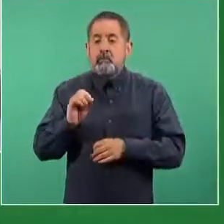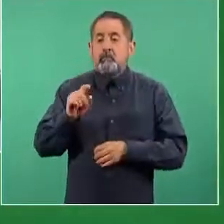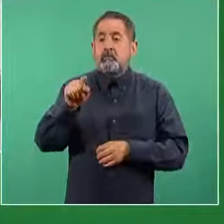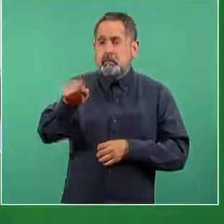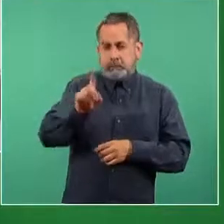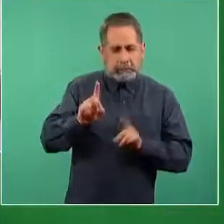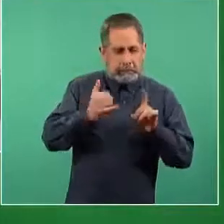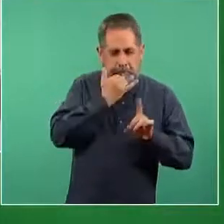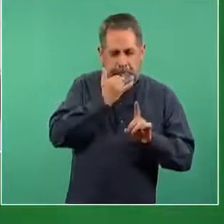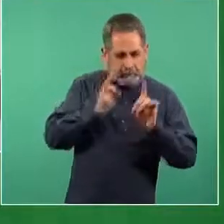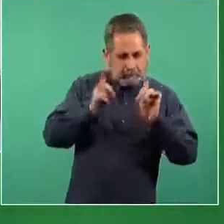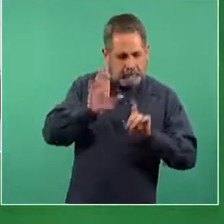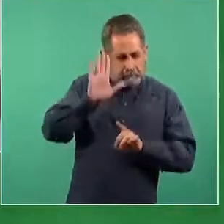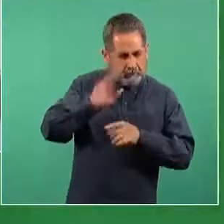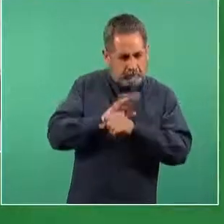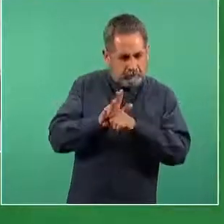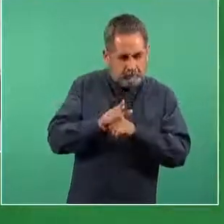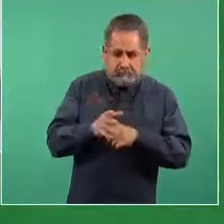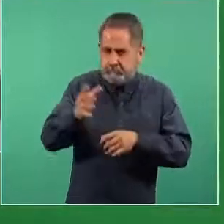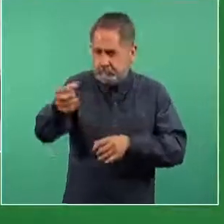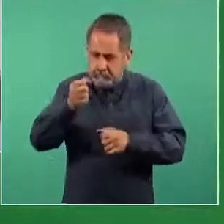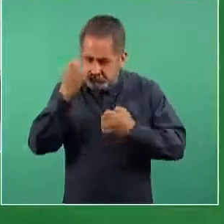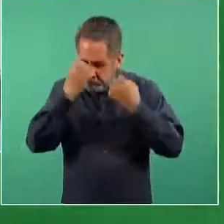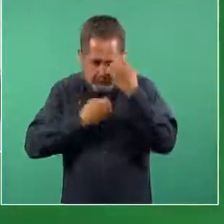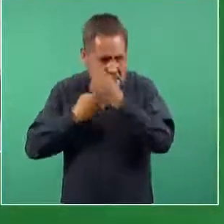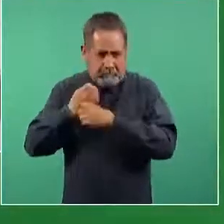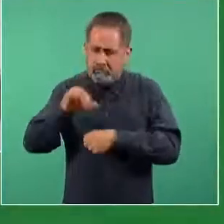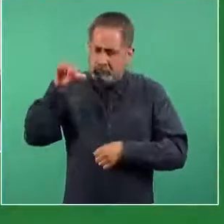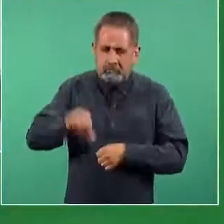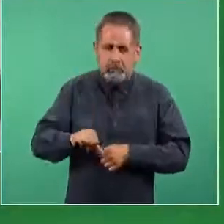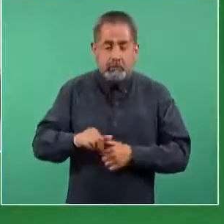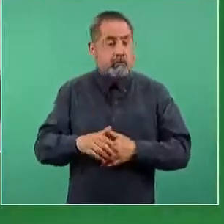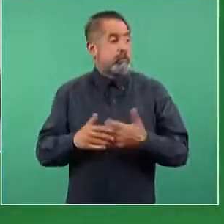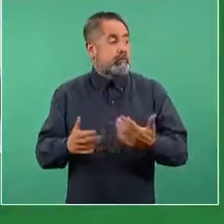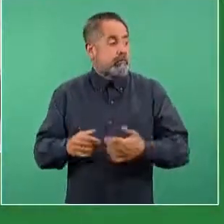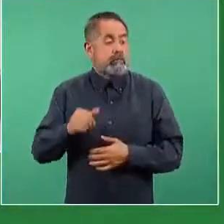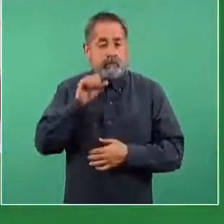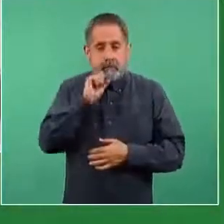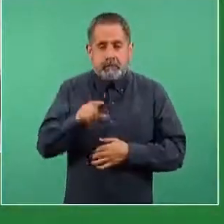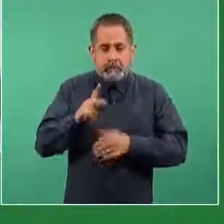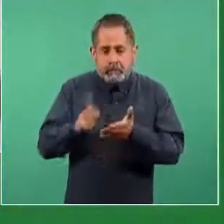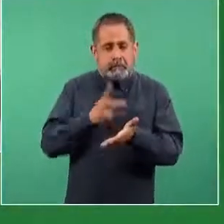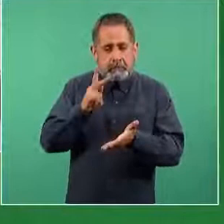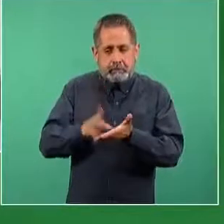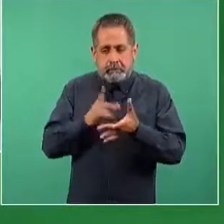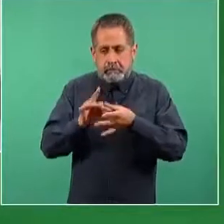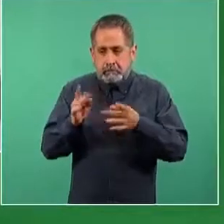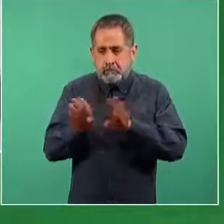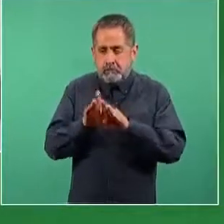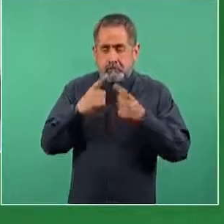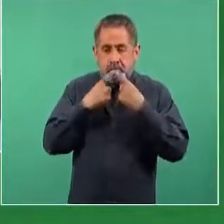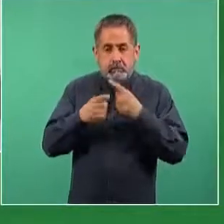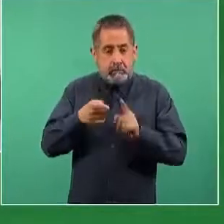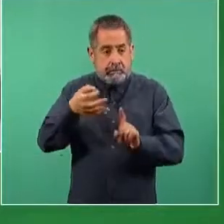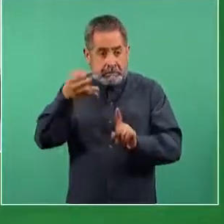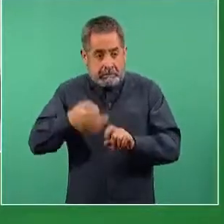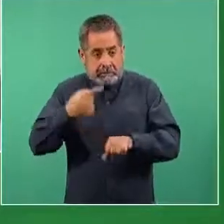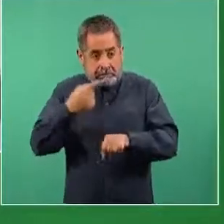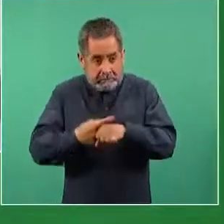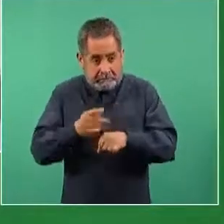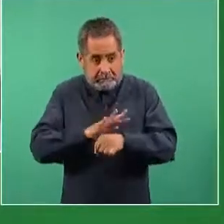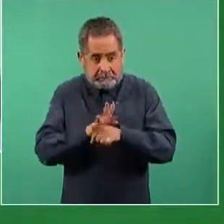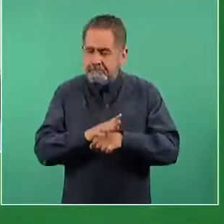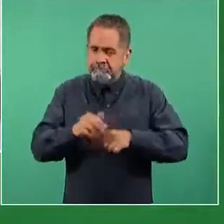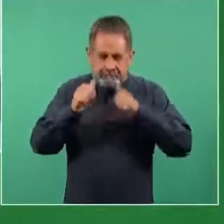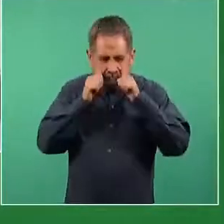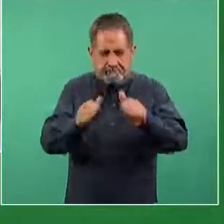sospechosas. Además, se ha dado un seguimiento presencial o remoto a casos confirmados,